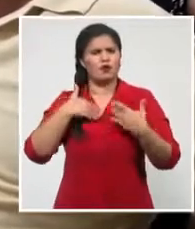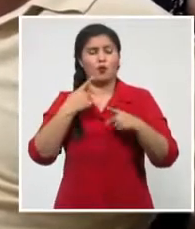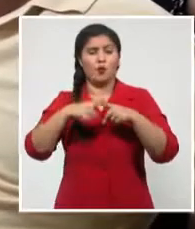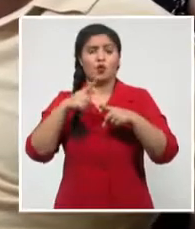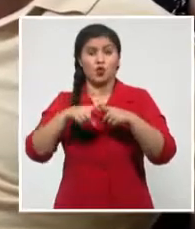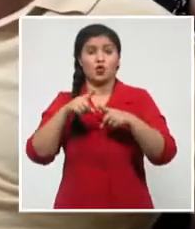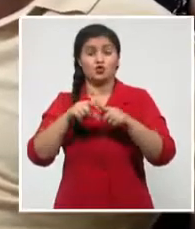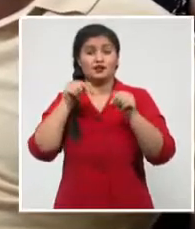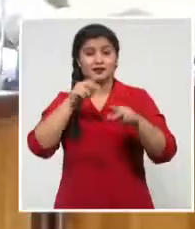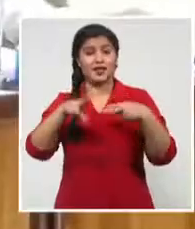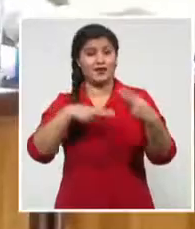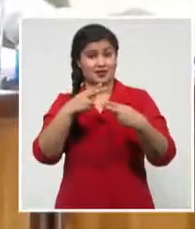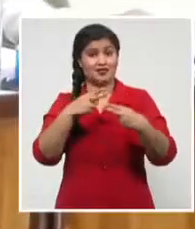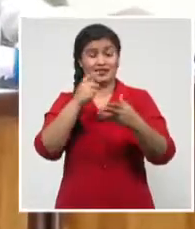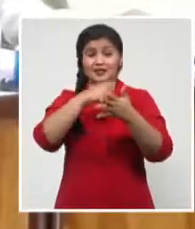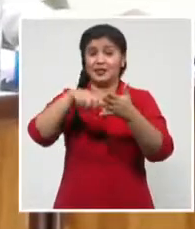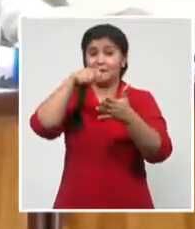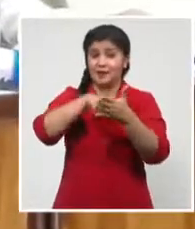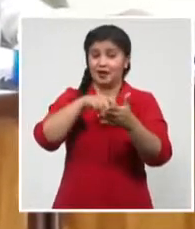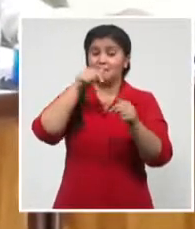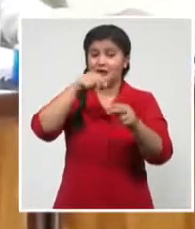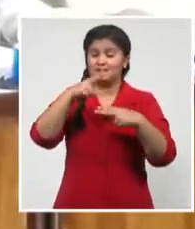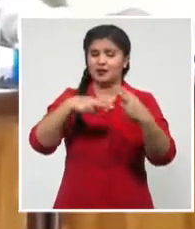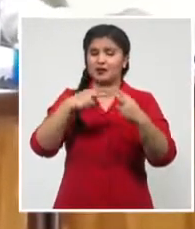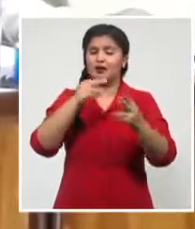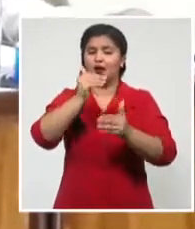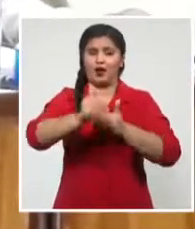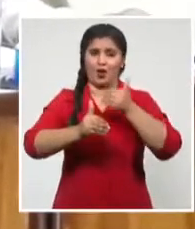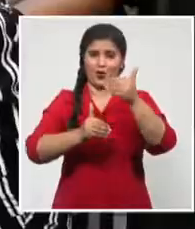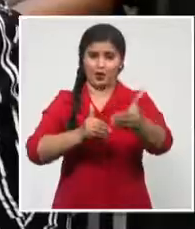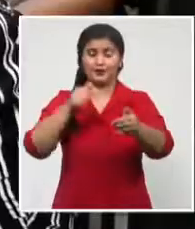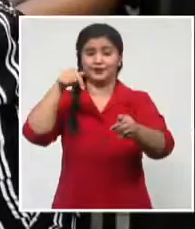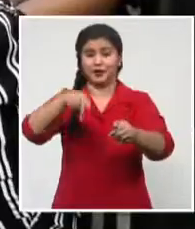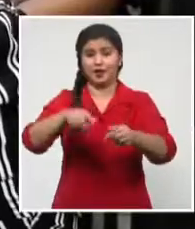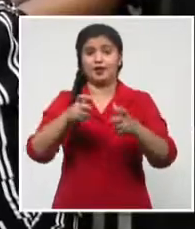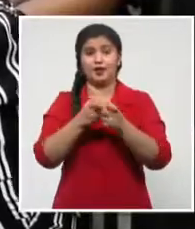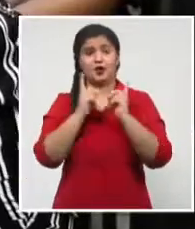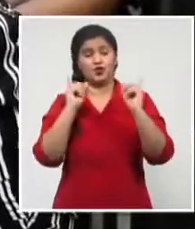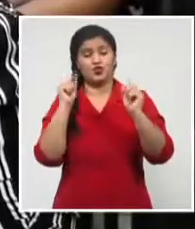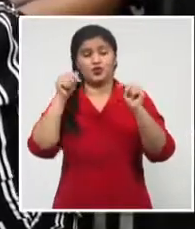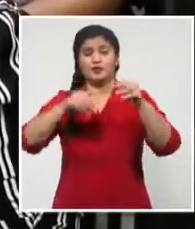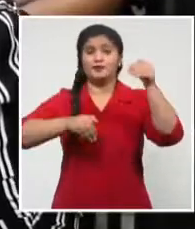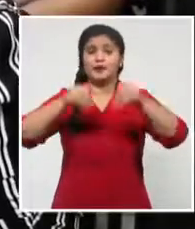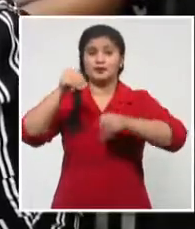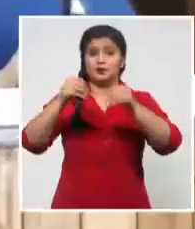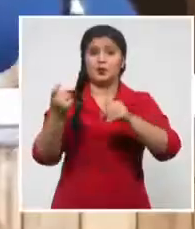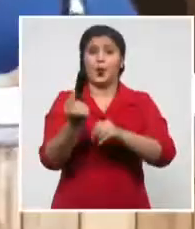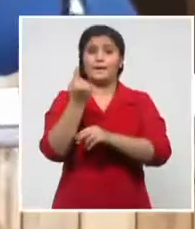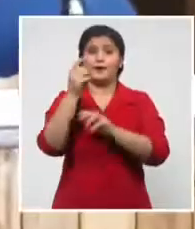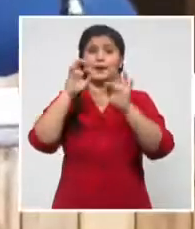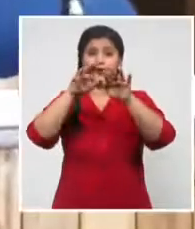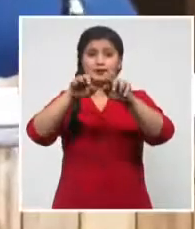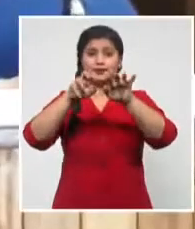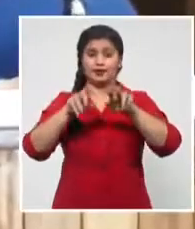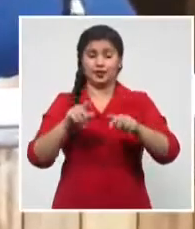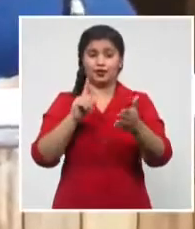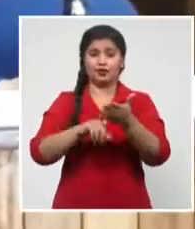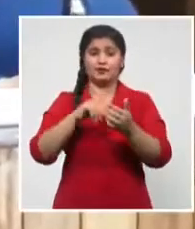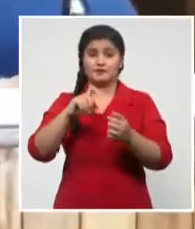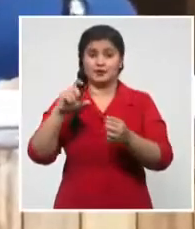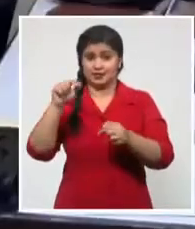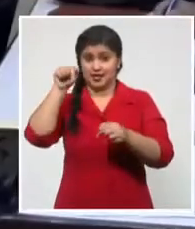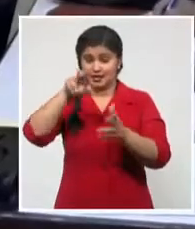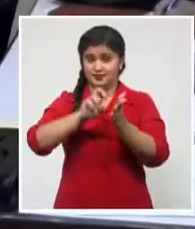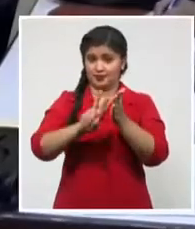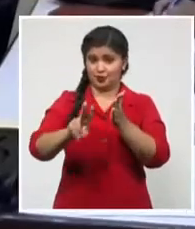que existen en sus tierras. Durante la reunión, en la cual participó además el primer secretario del partido en Matanzas, Iván